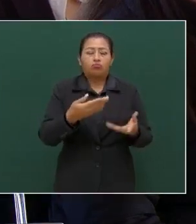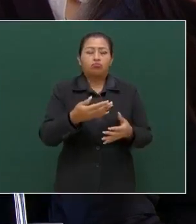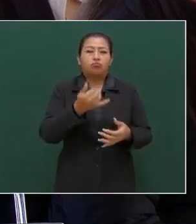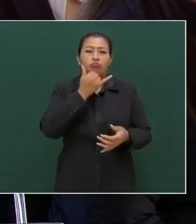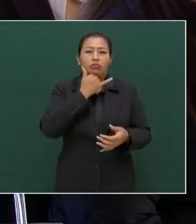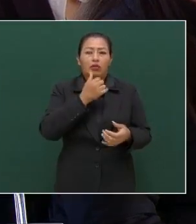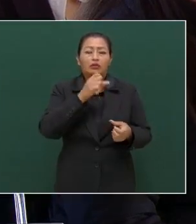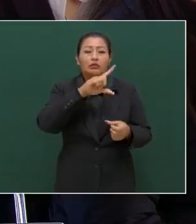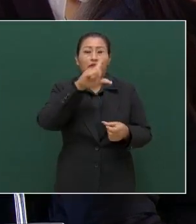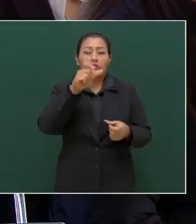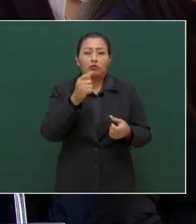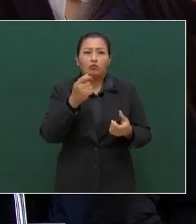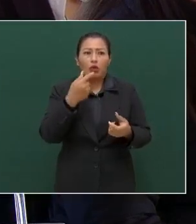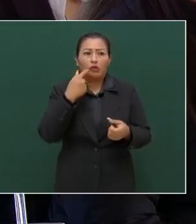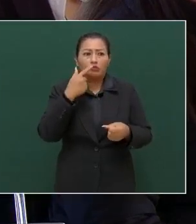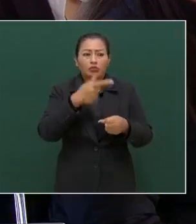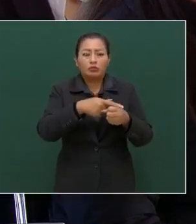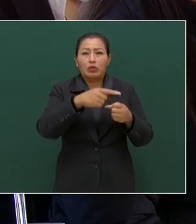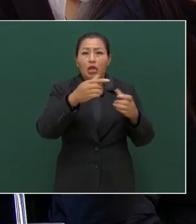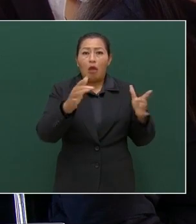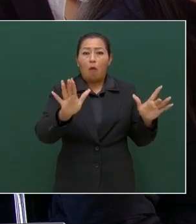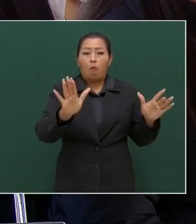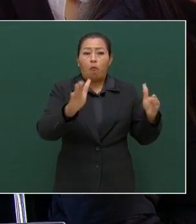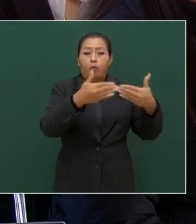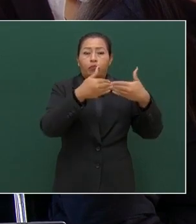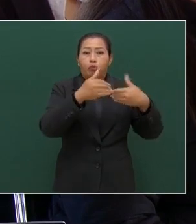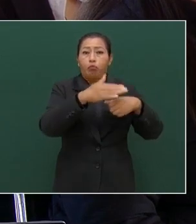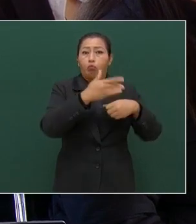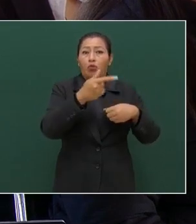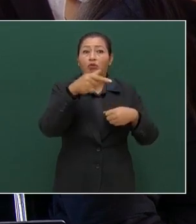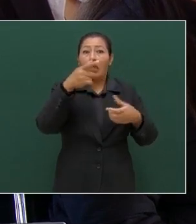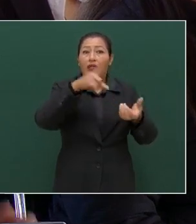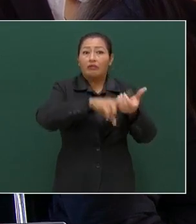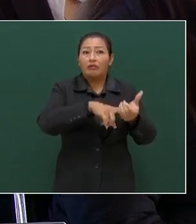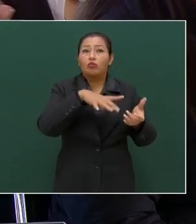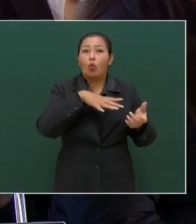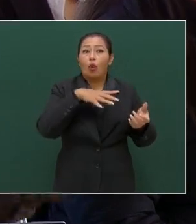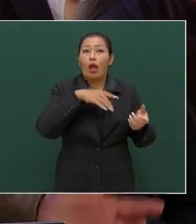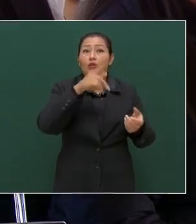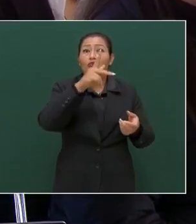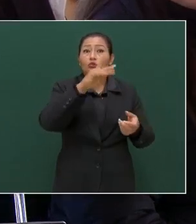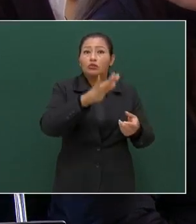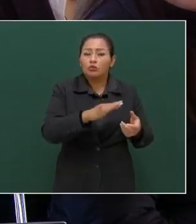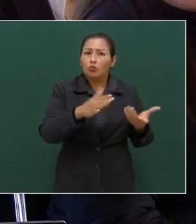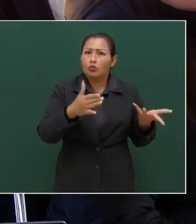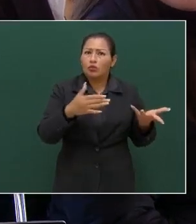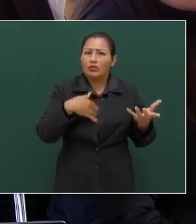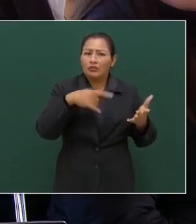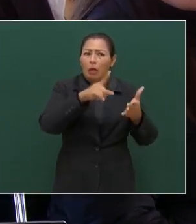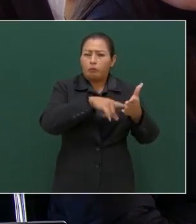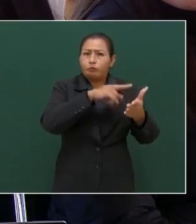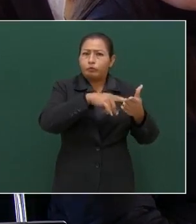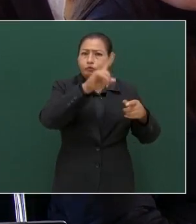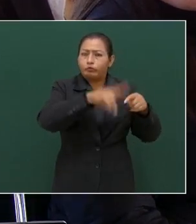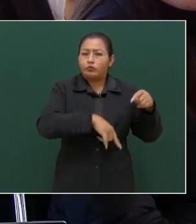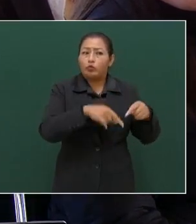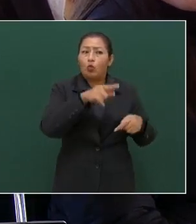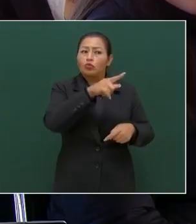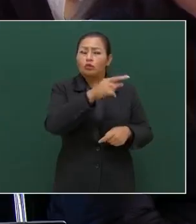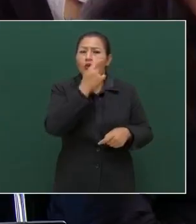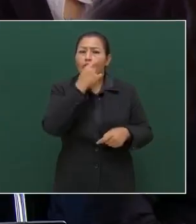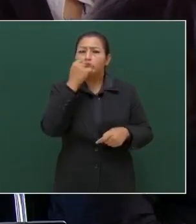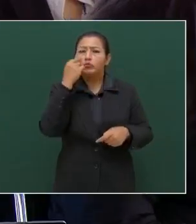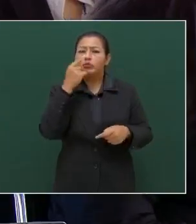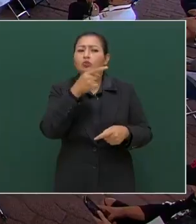fue clausurado por trata de personas con fines de prostitución. Entonces, conocer si tiene algún punto de vista en